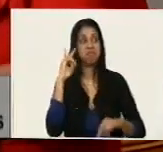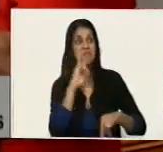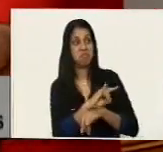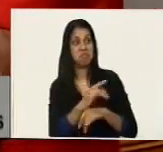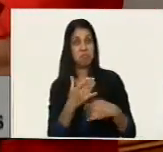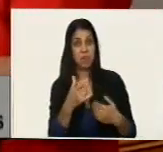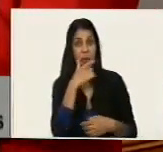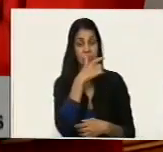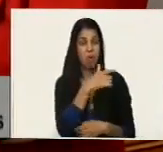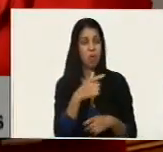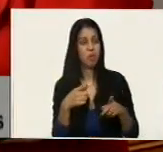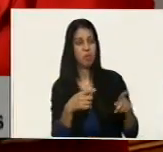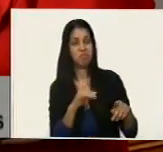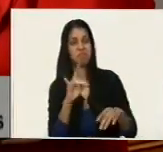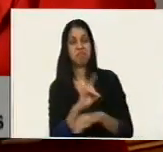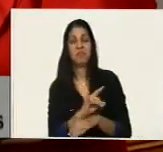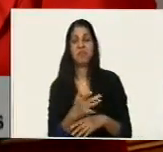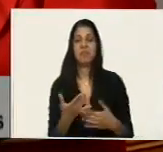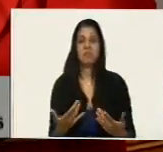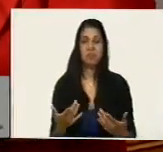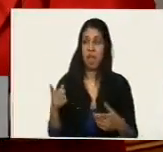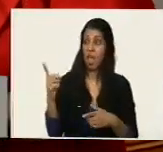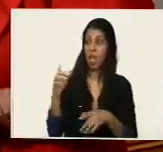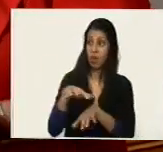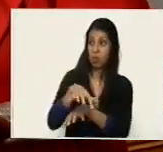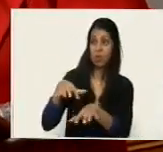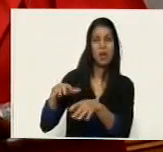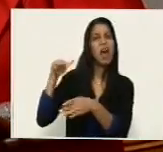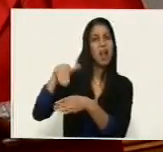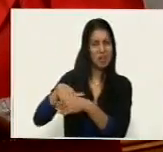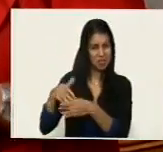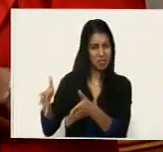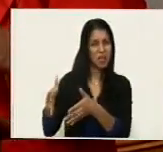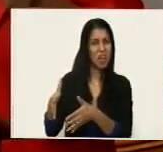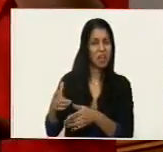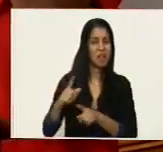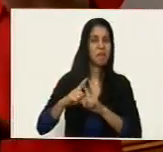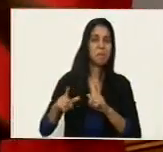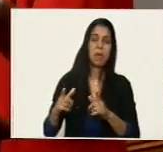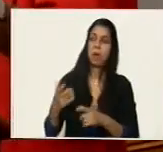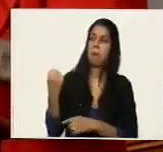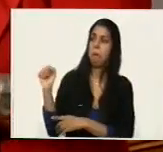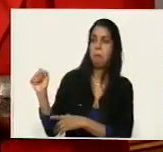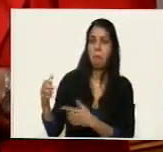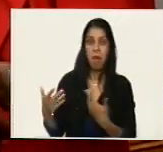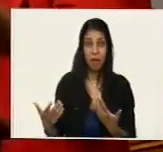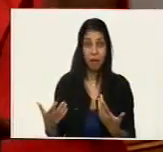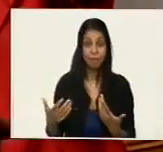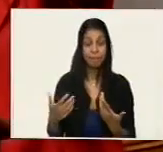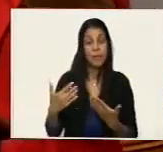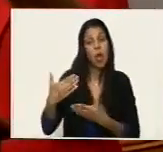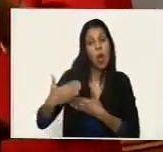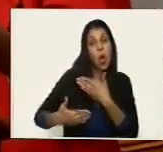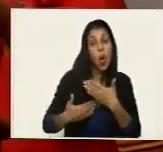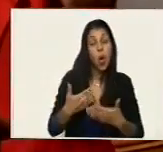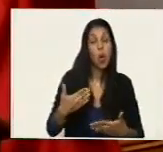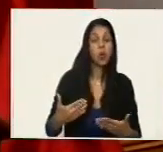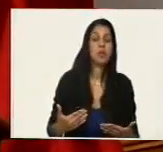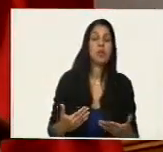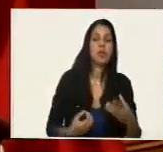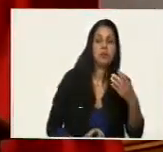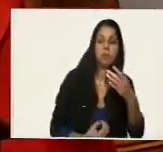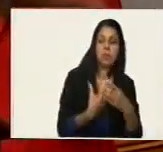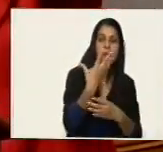tuvieran la mayoría que tuvieron en esa Asamblea Nacional. En consecuencia, está activado el